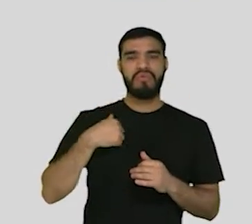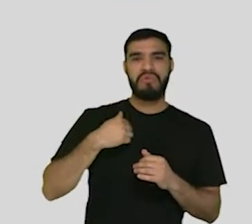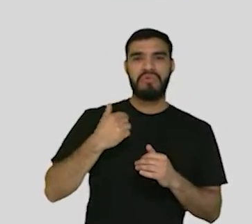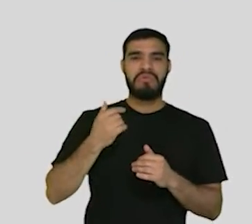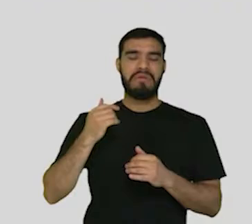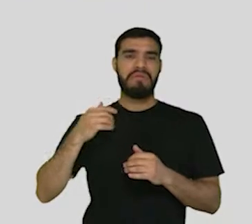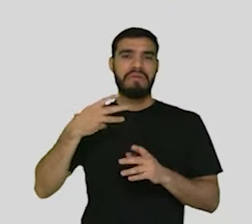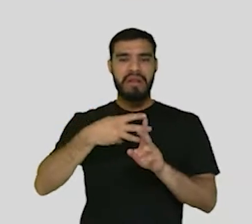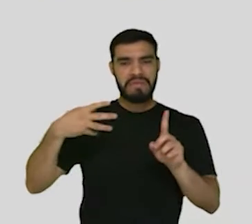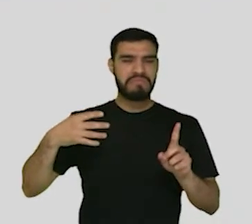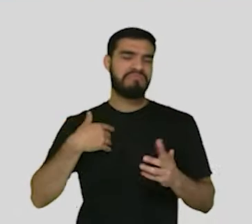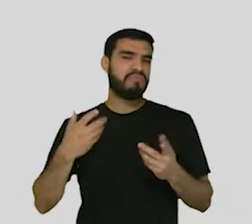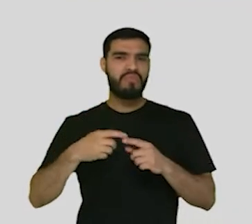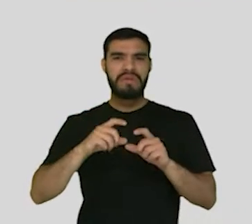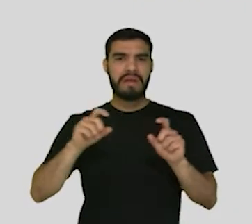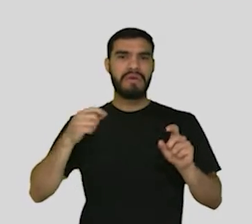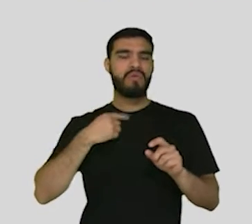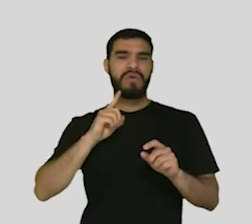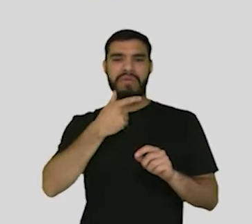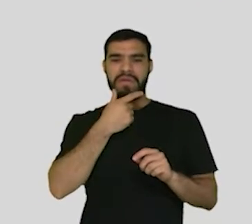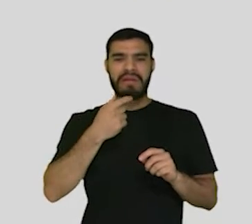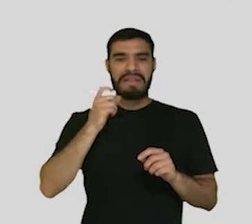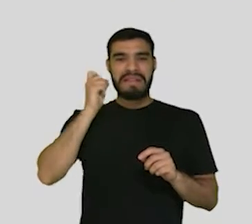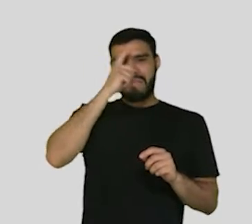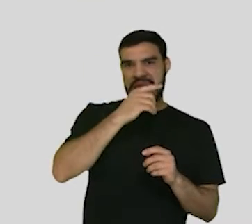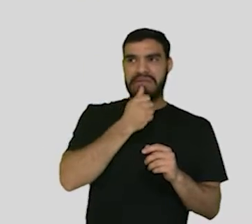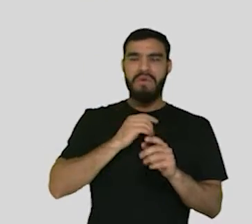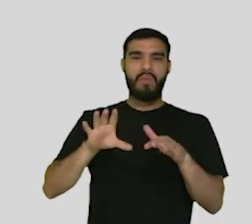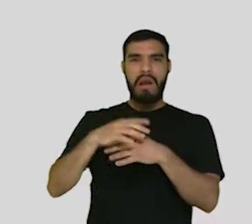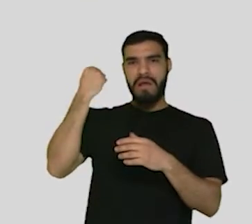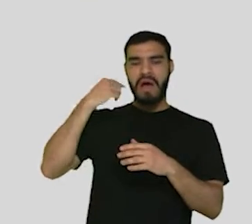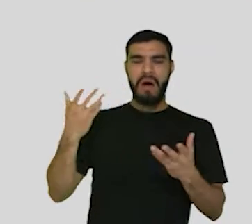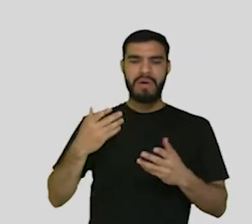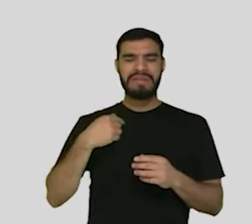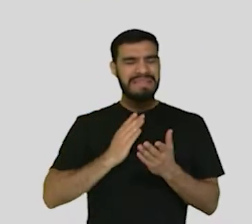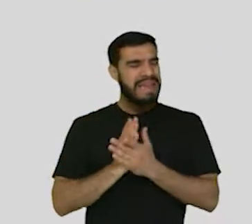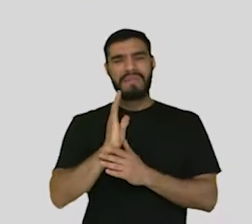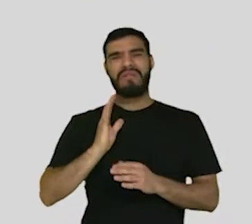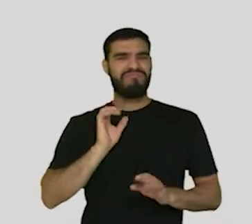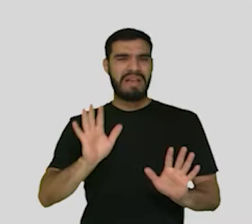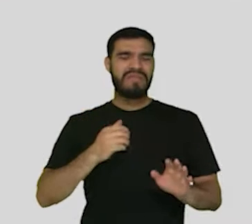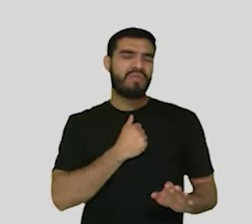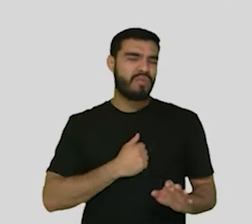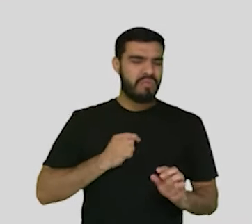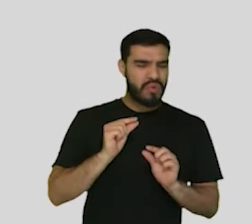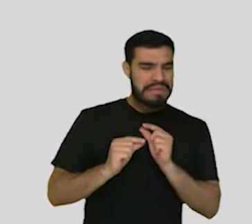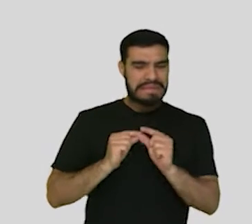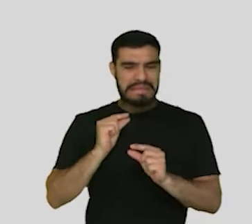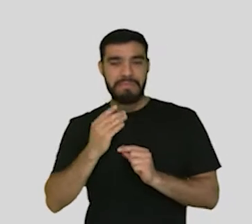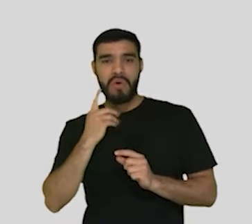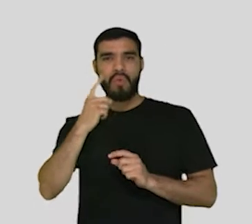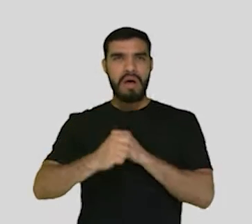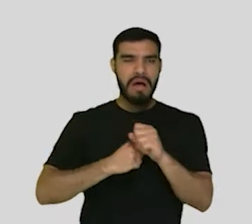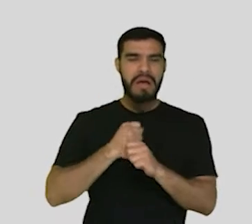O todavía no estamos siempre, en esa siempre todo es doloroso. Hoy picomba e yaguro bu acuaba. Hay como un estamba